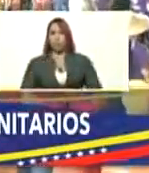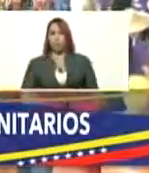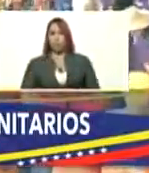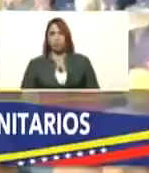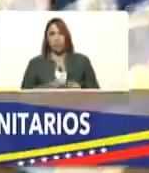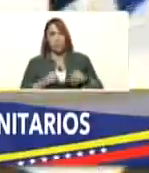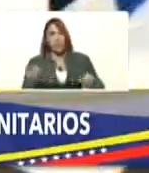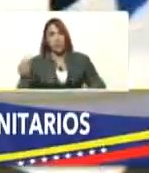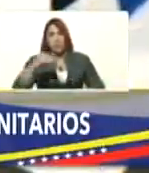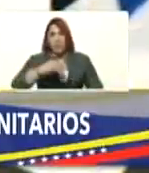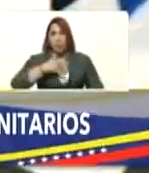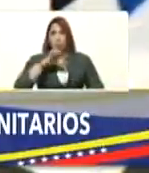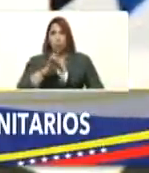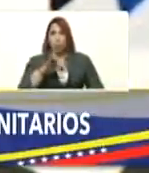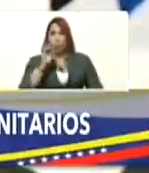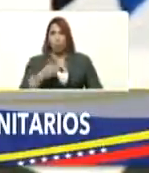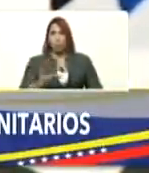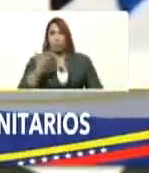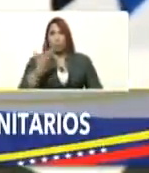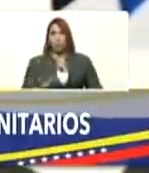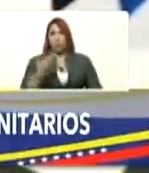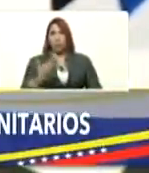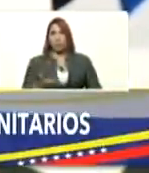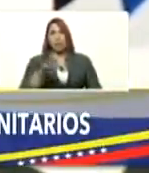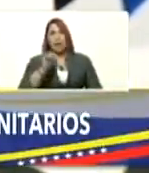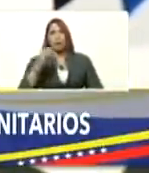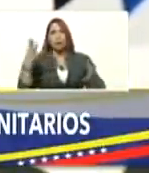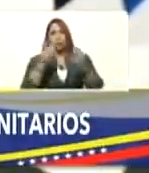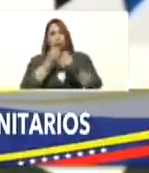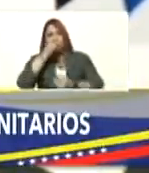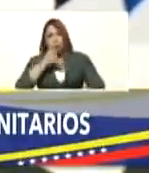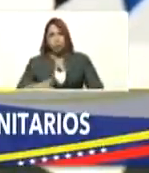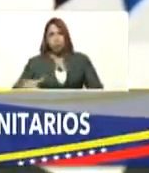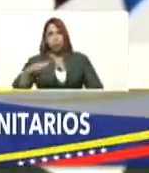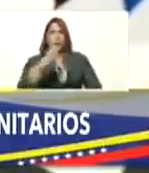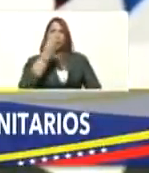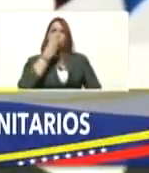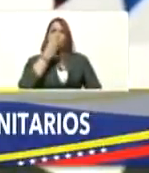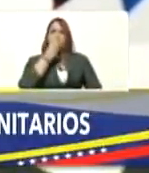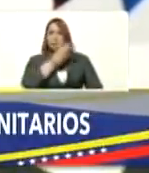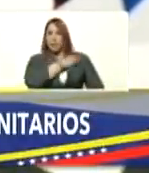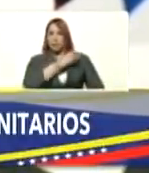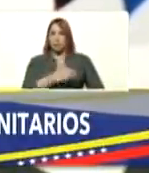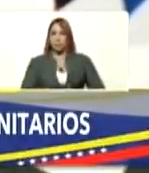Pero más que el dolor, lo importante es que aquí está el pueblo de Carneiro.